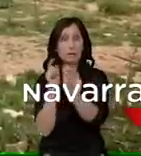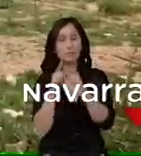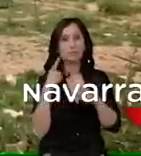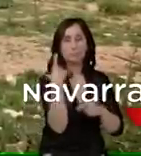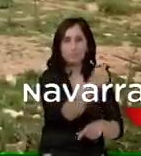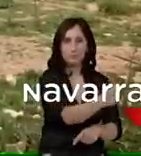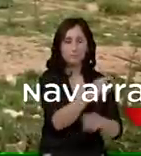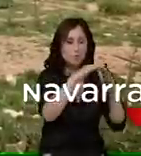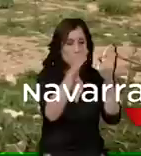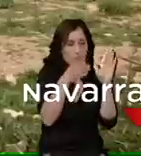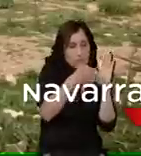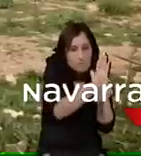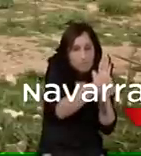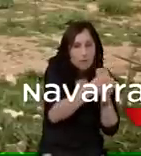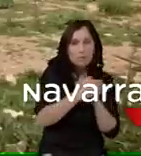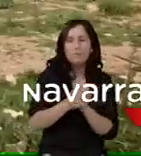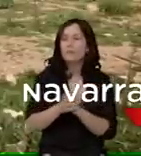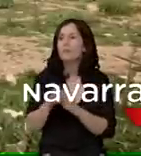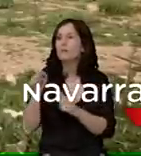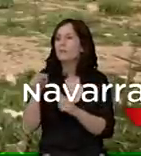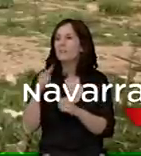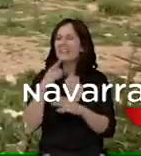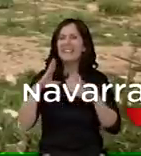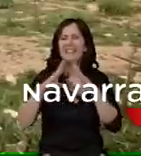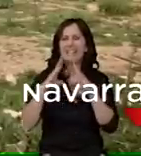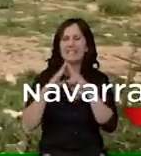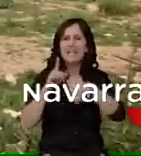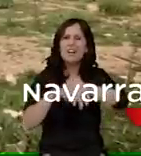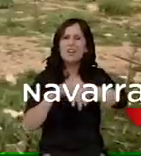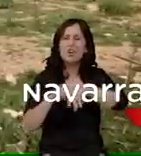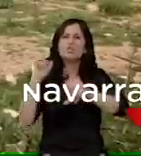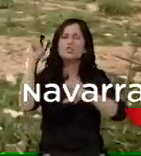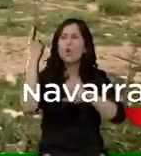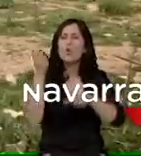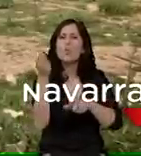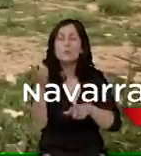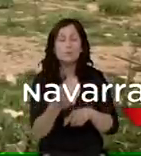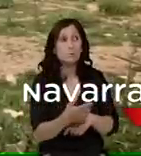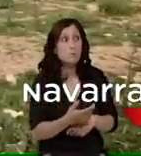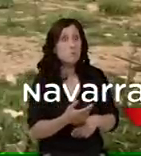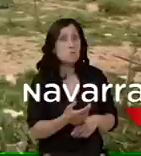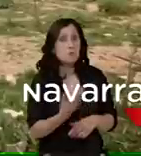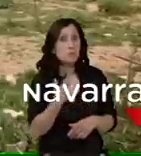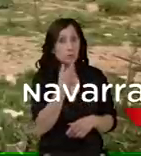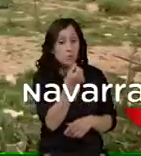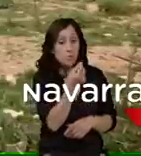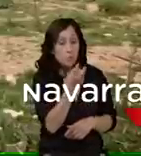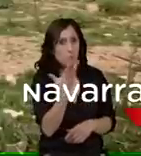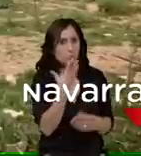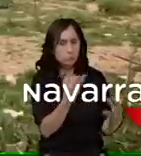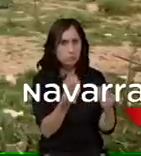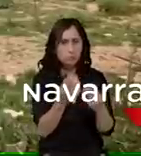cueva. ¿Cuántos relojes solares hay en la iglesia? Uf, pues no los he contado, pero hay unos cuantos.